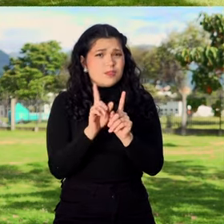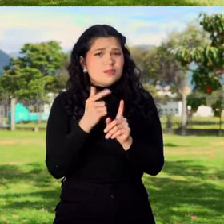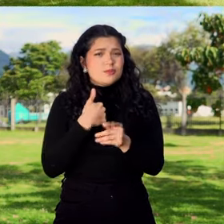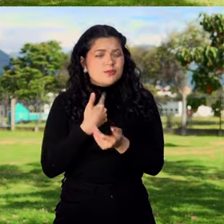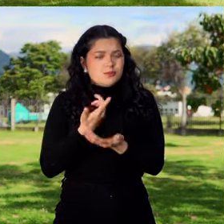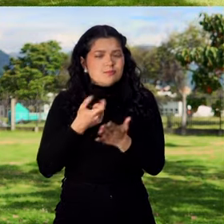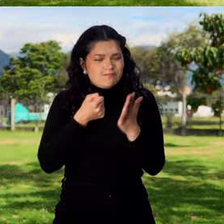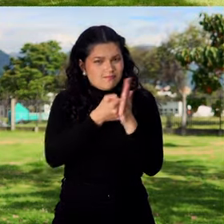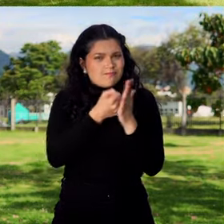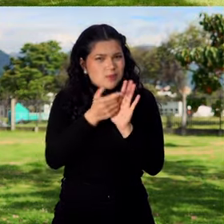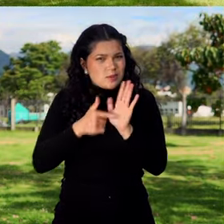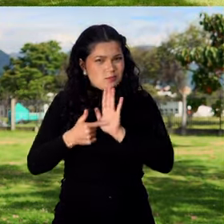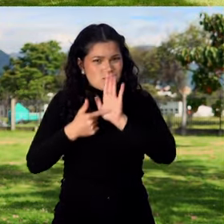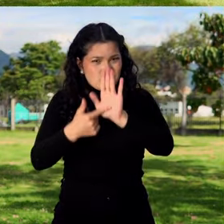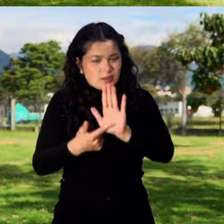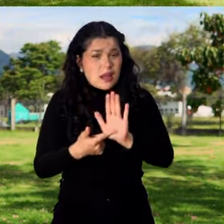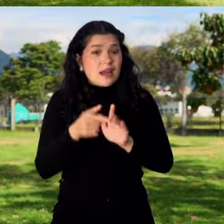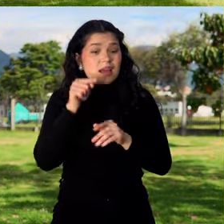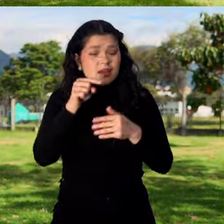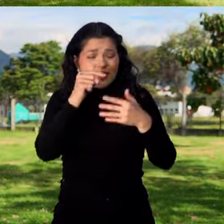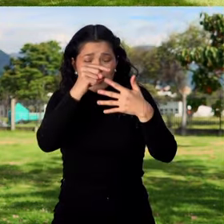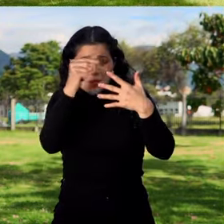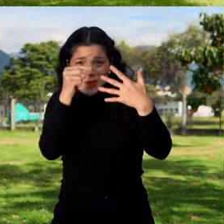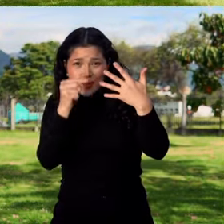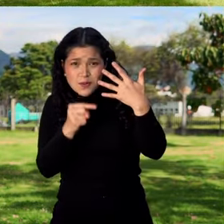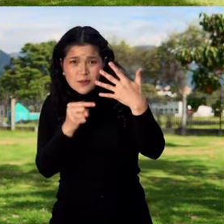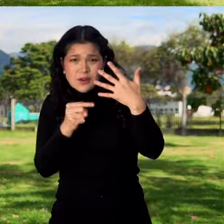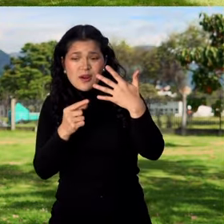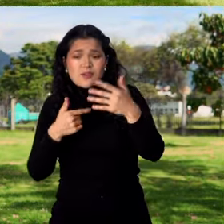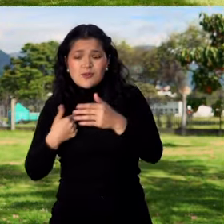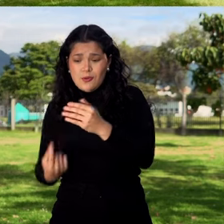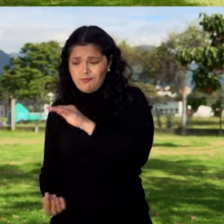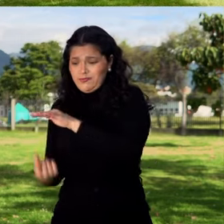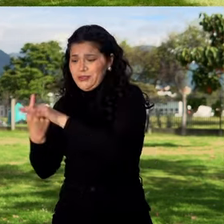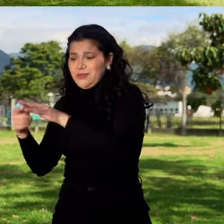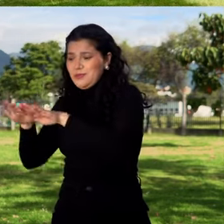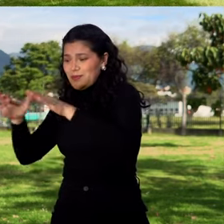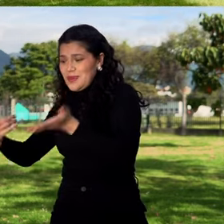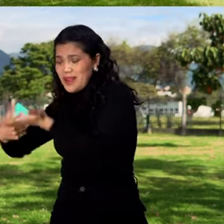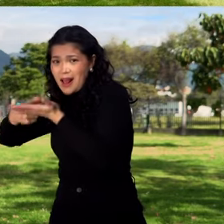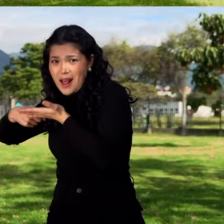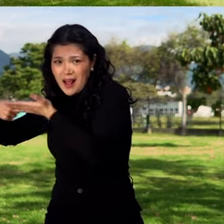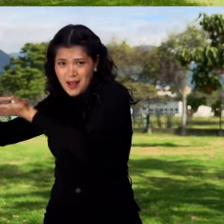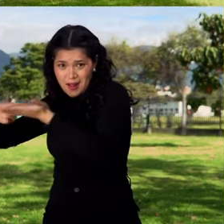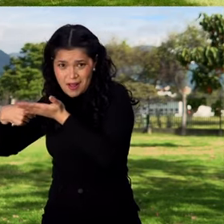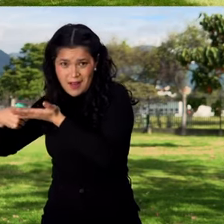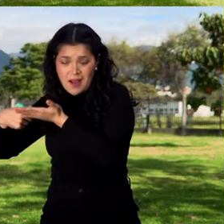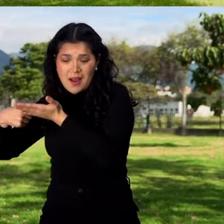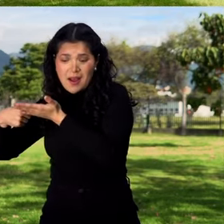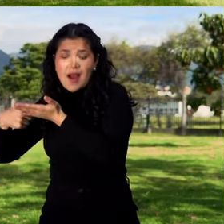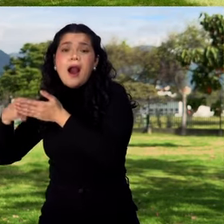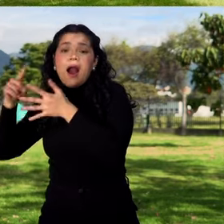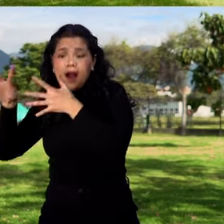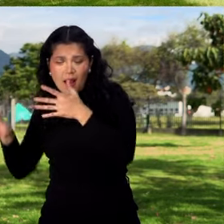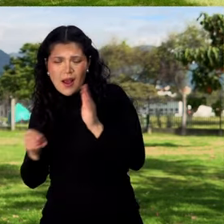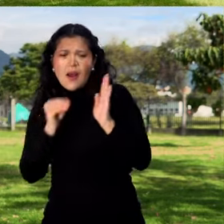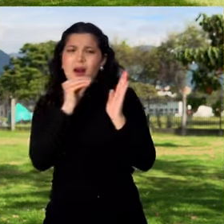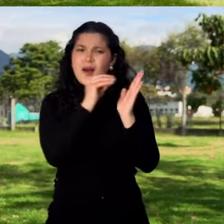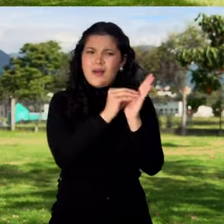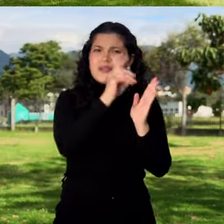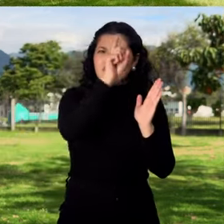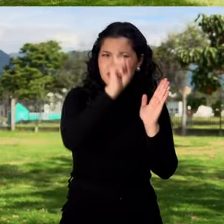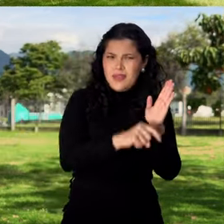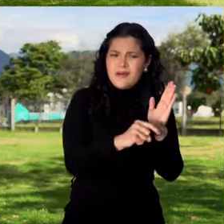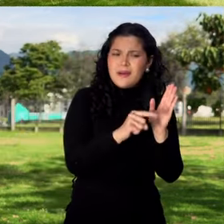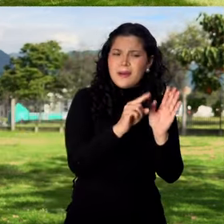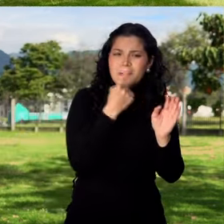tenido en cuenta es que algunos de los elementos que surgieron de las mesas multiestamentaria de diálogo deberán ser tenidos